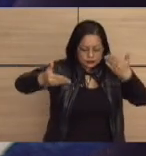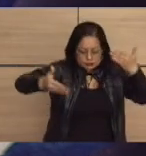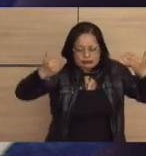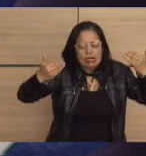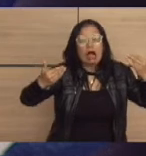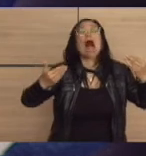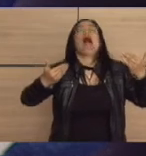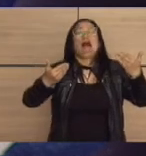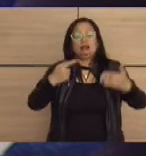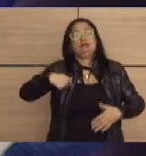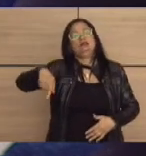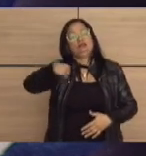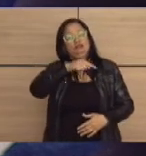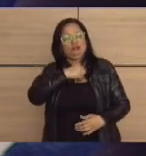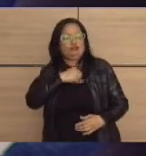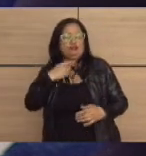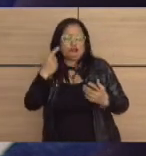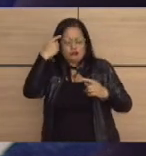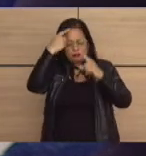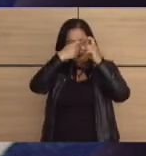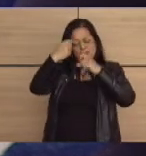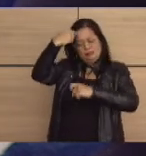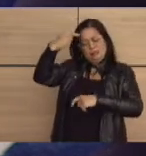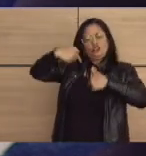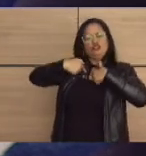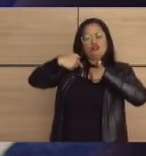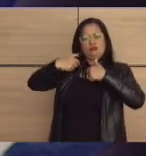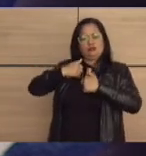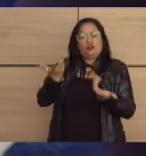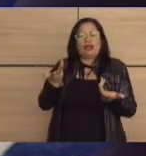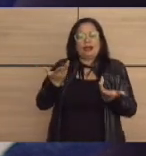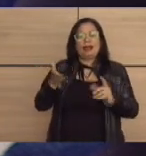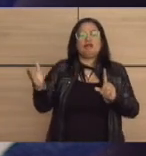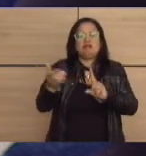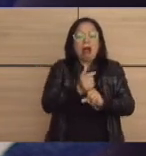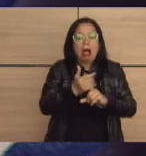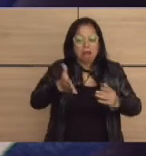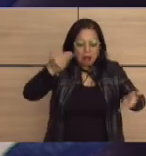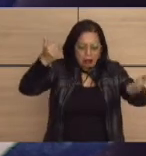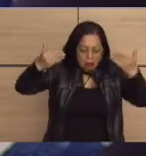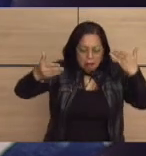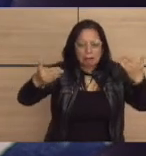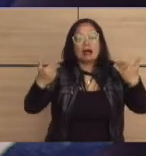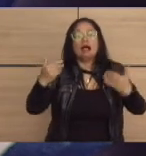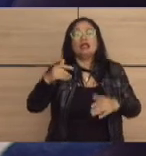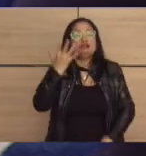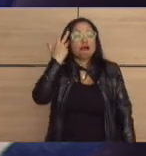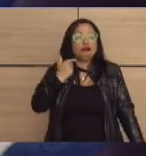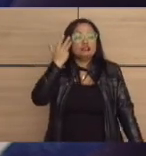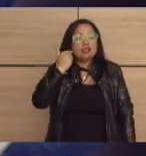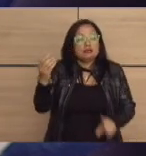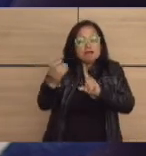llamarnos todos a nosotros mismos los descubridores de América y los descubridores de Colombia, porque todos los días descubrimos